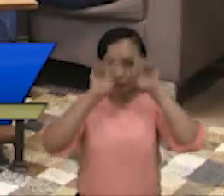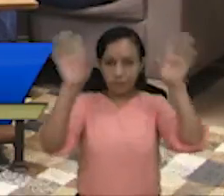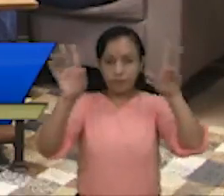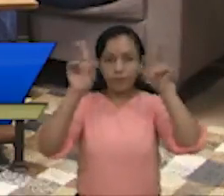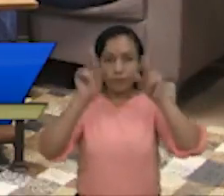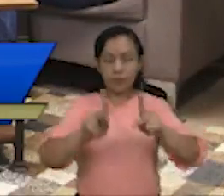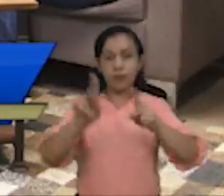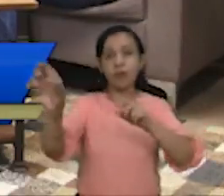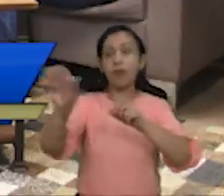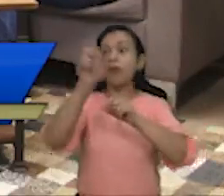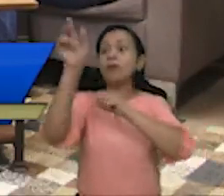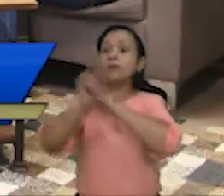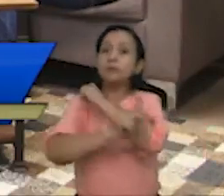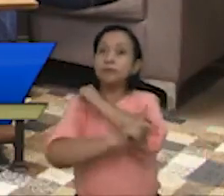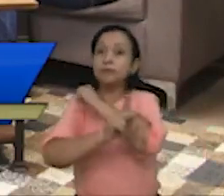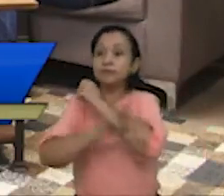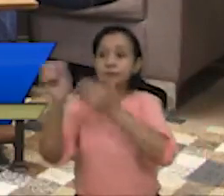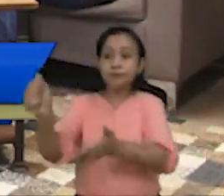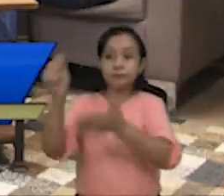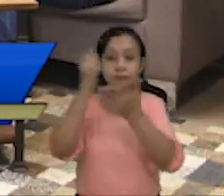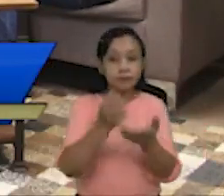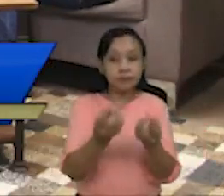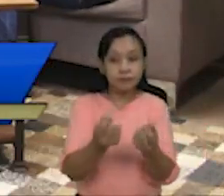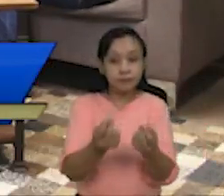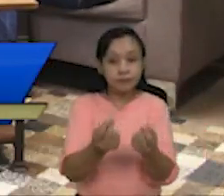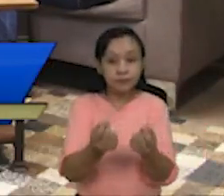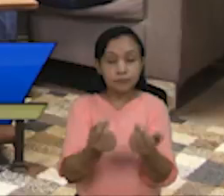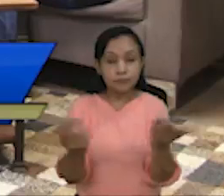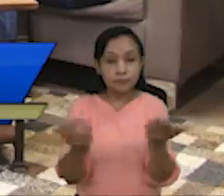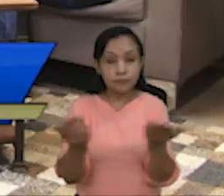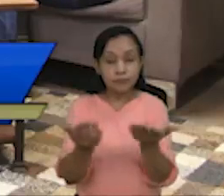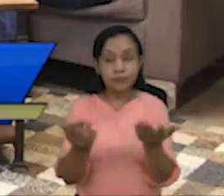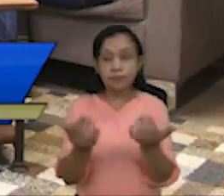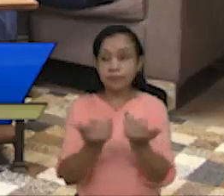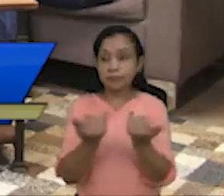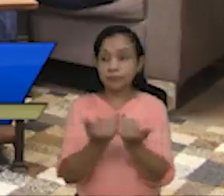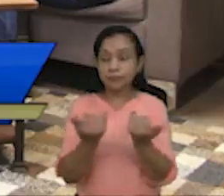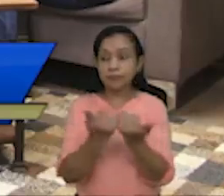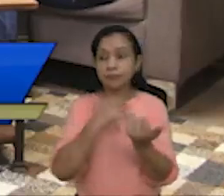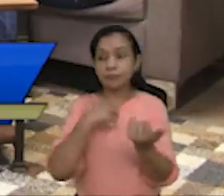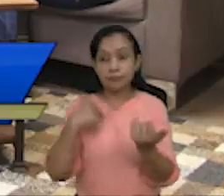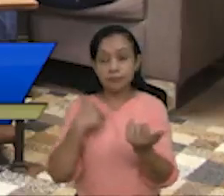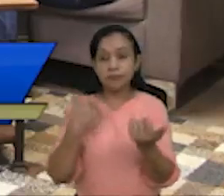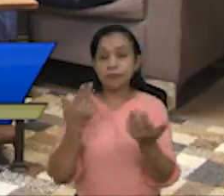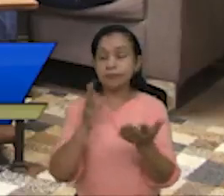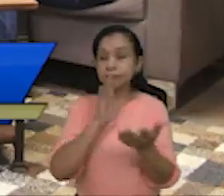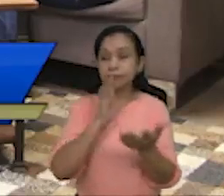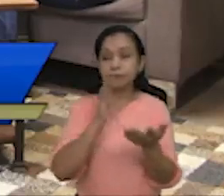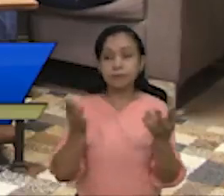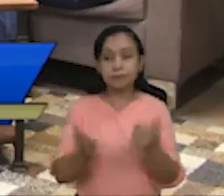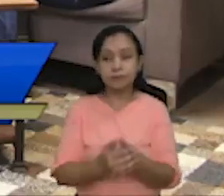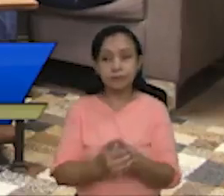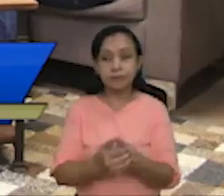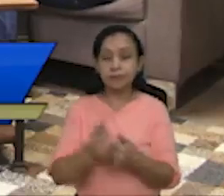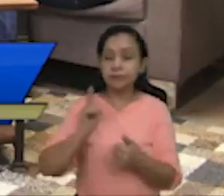un país te financia, como el ejemplo que me ponía la otra vez José Leonel, que estábamos platicando de esto, como